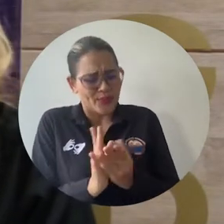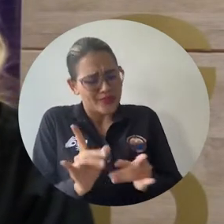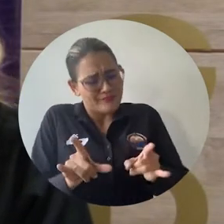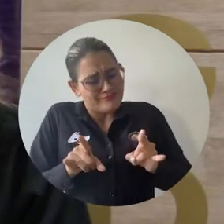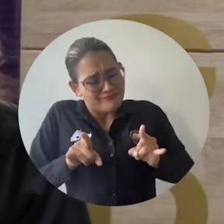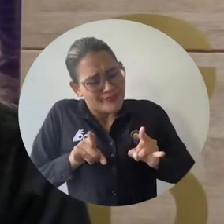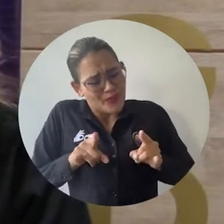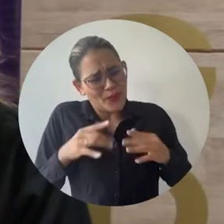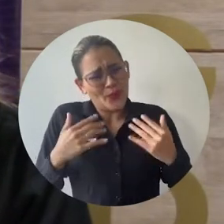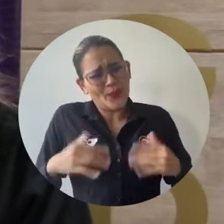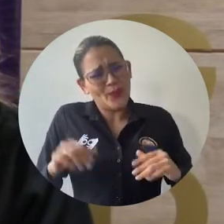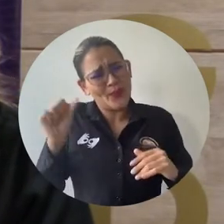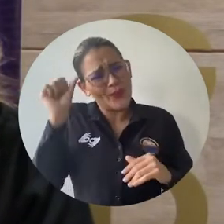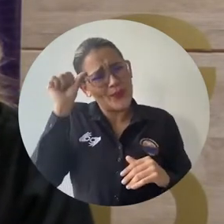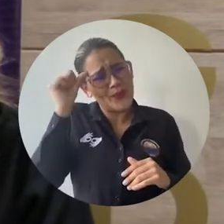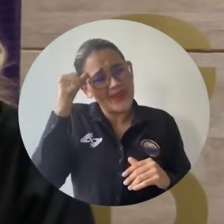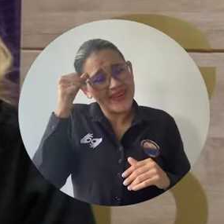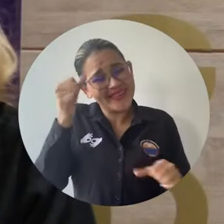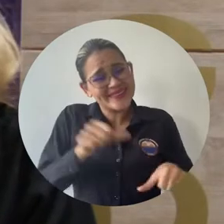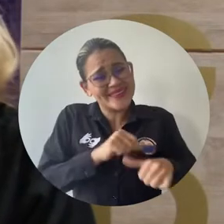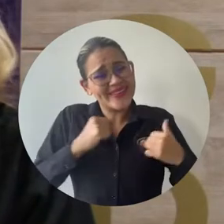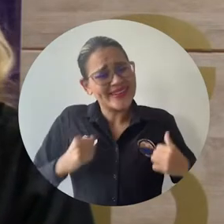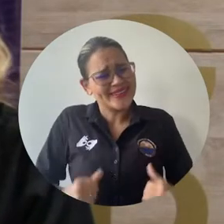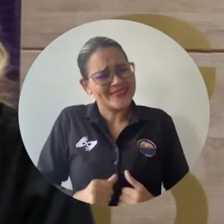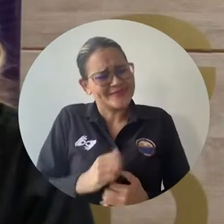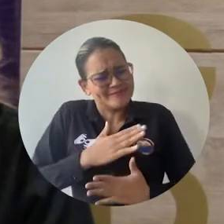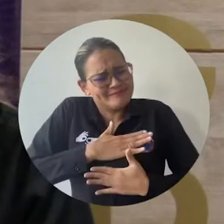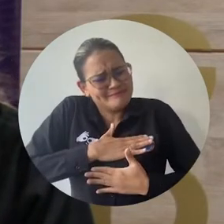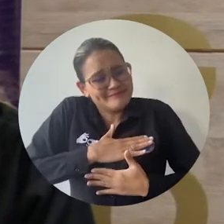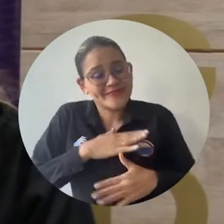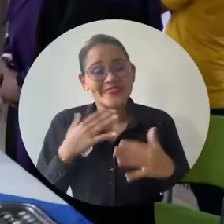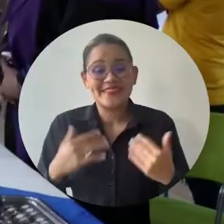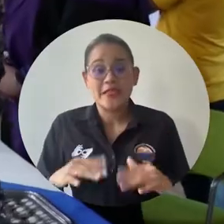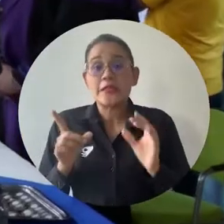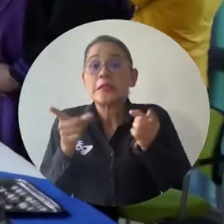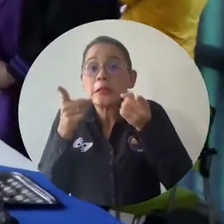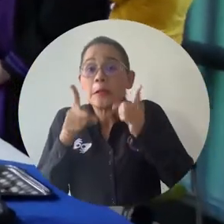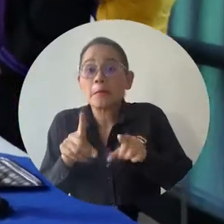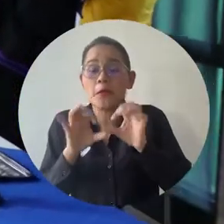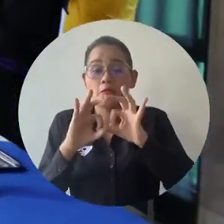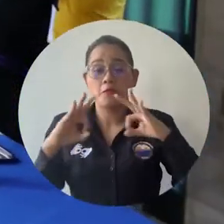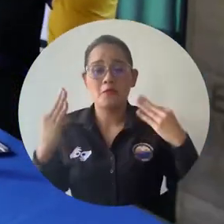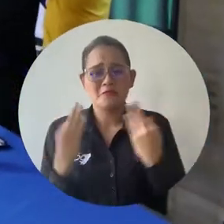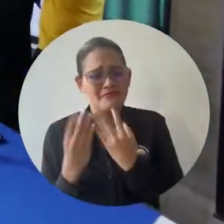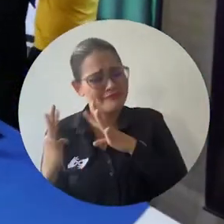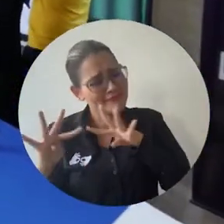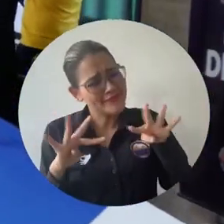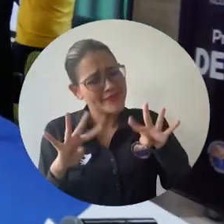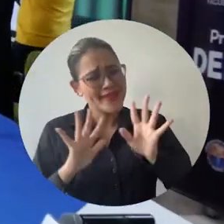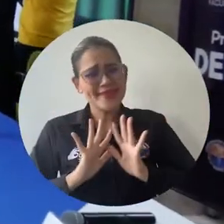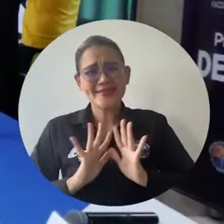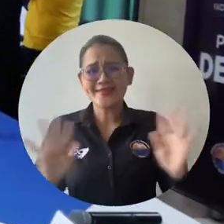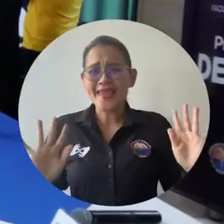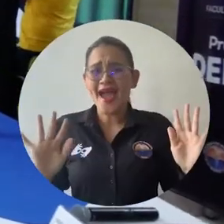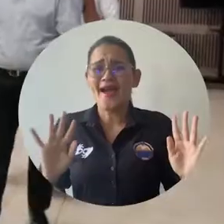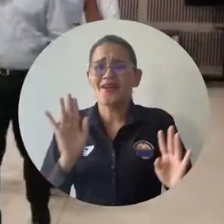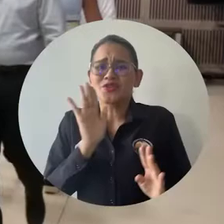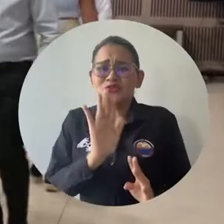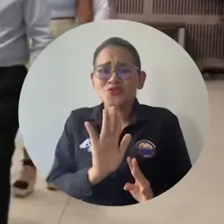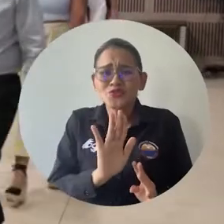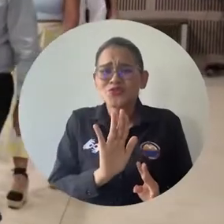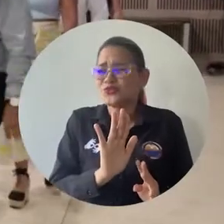y muy significativo para los estudiantes que lo llevarán en su mente, en su corazón, igualmente para sus familias,